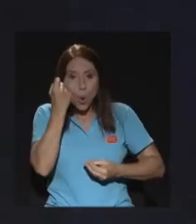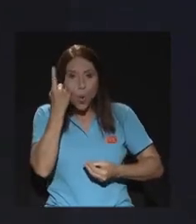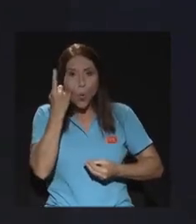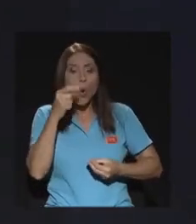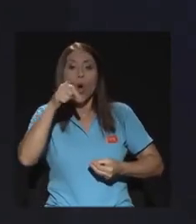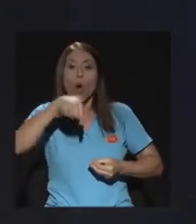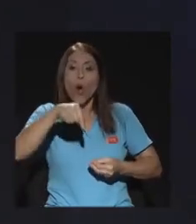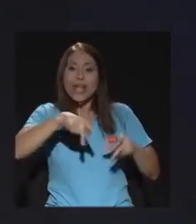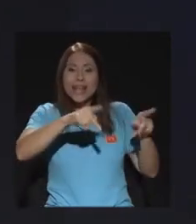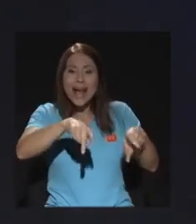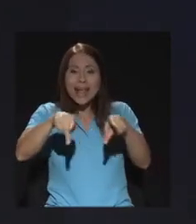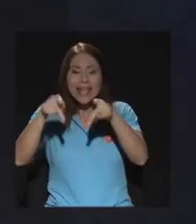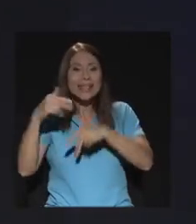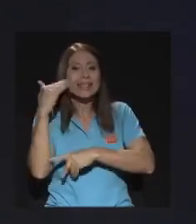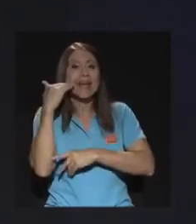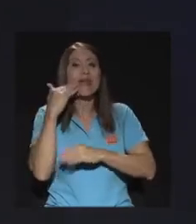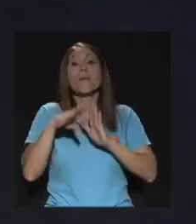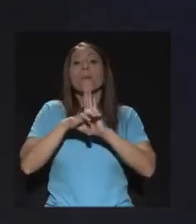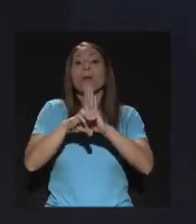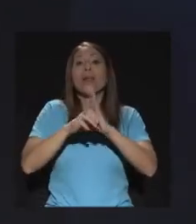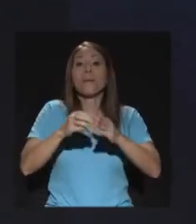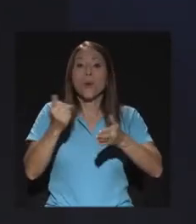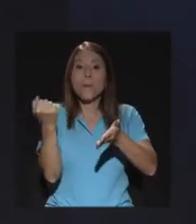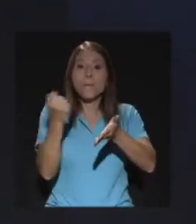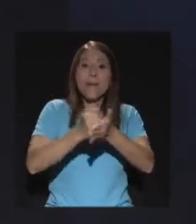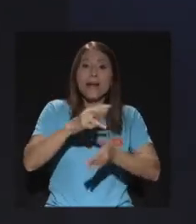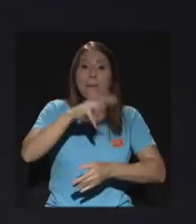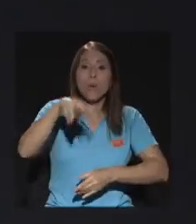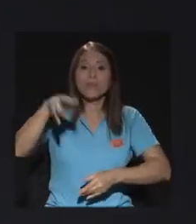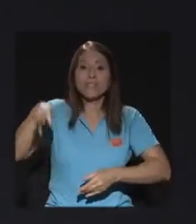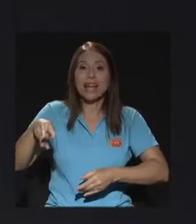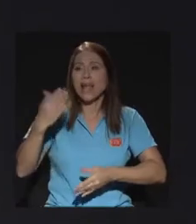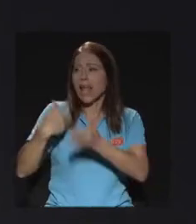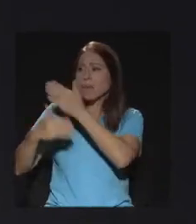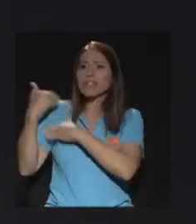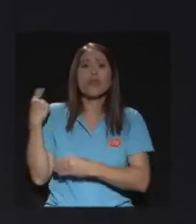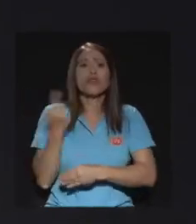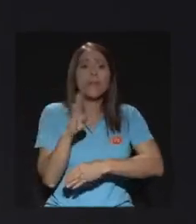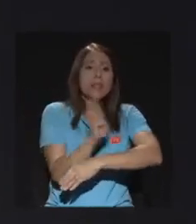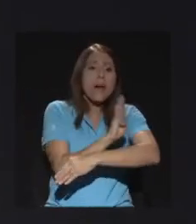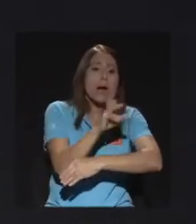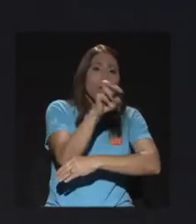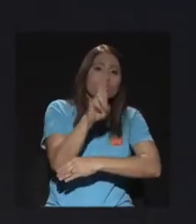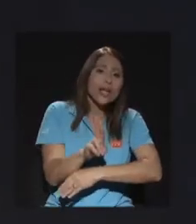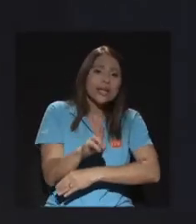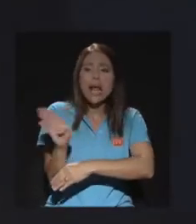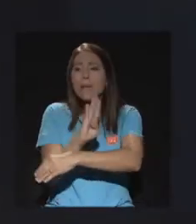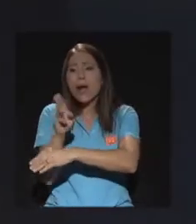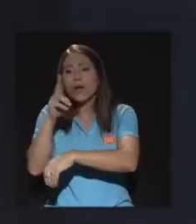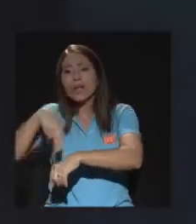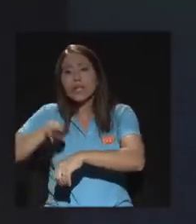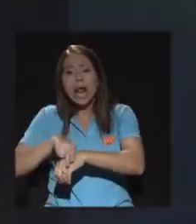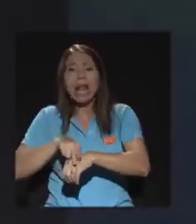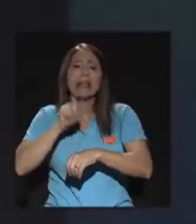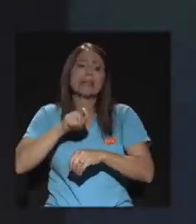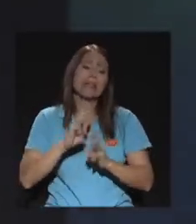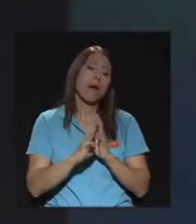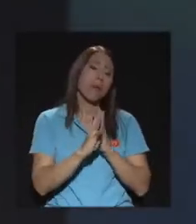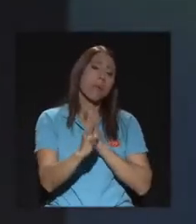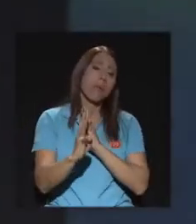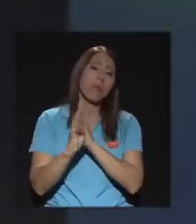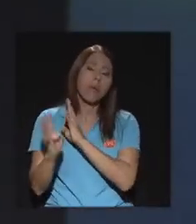tiene Movistar. En el pasado solo había Banco de Costa Rica, Banco Nacional, había que hacer aquellas colas. Hoy hay